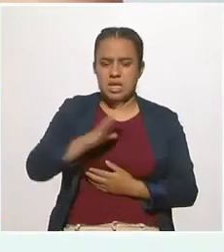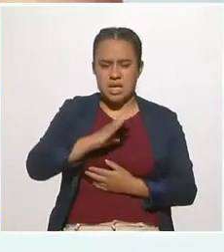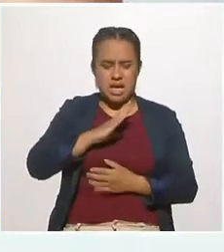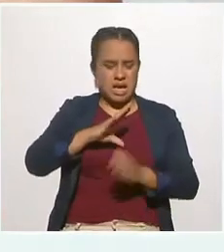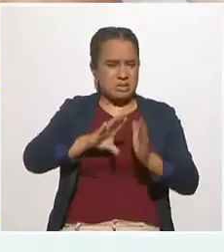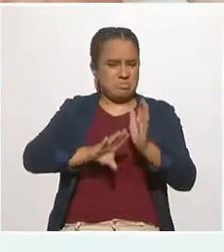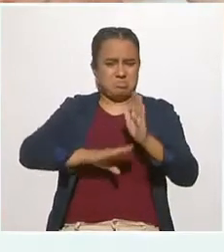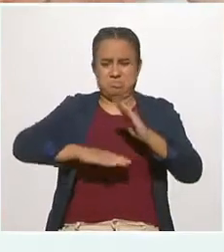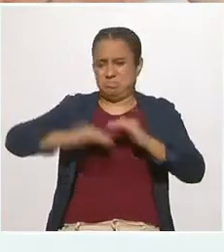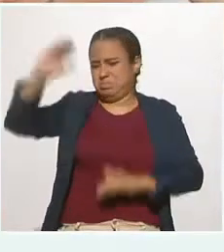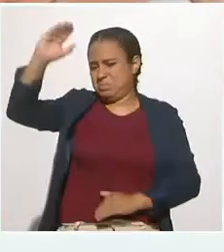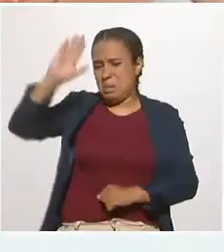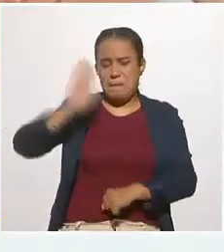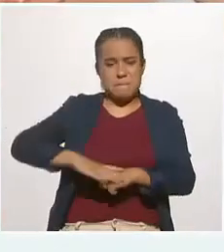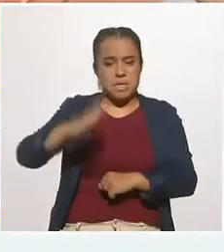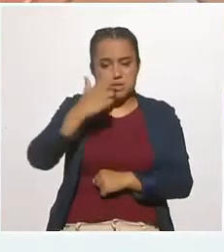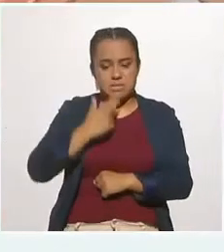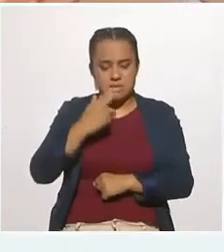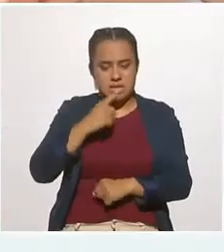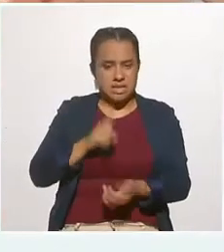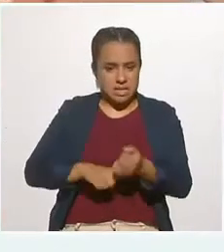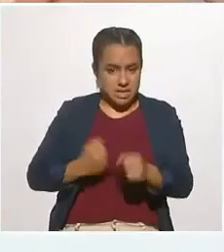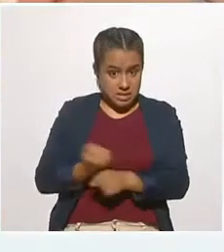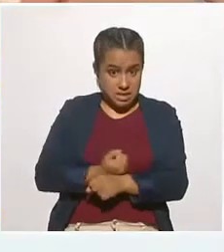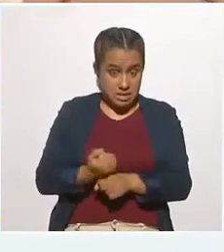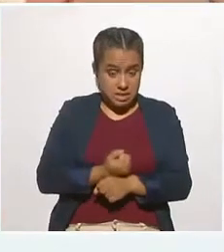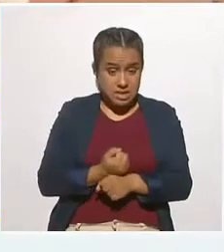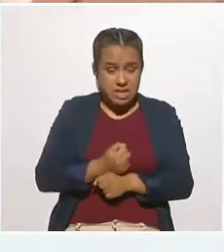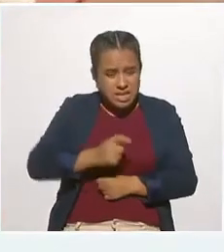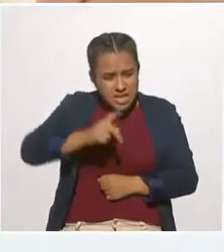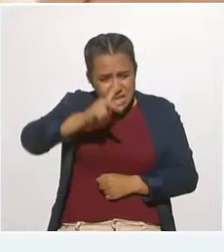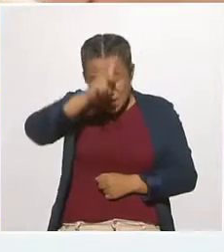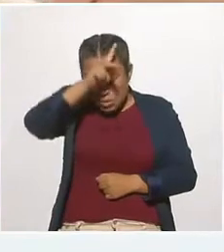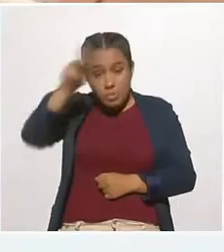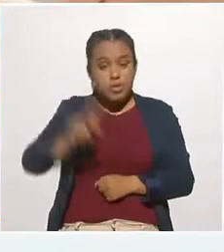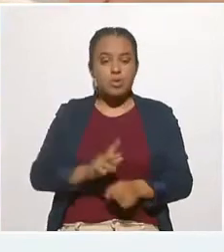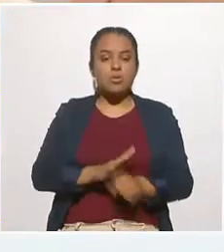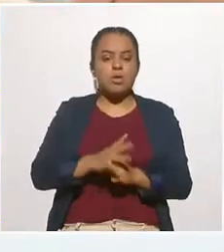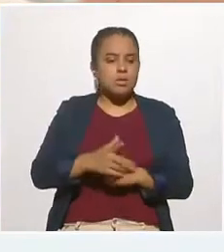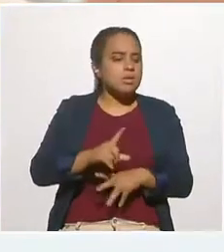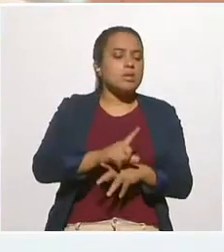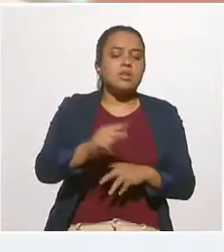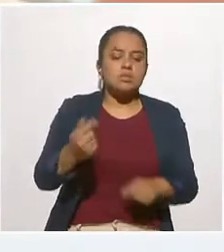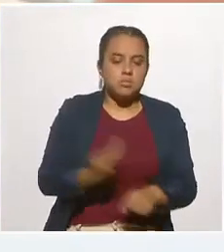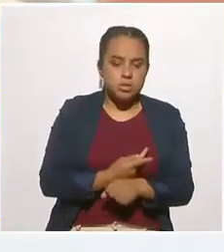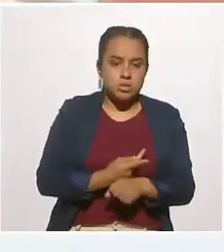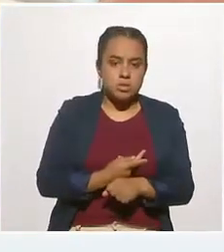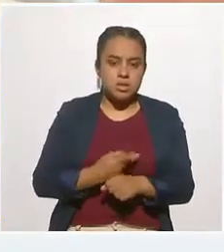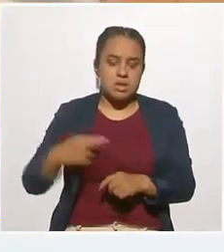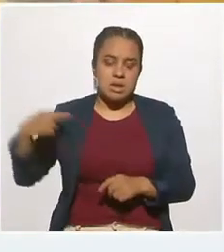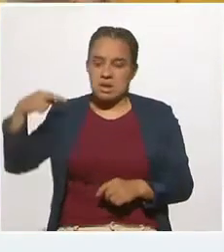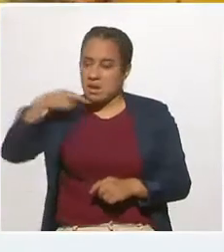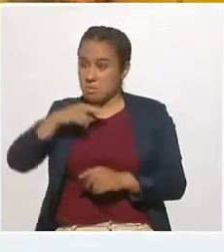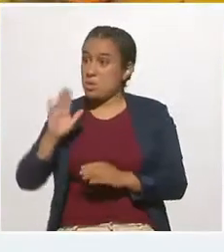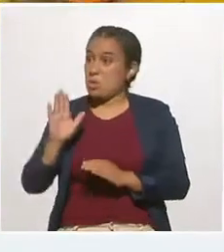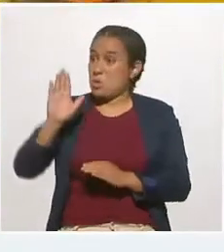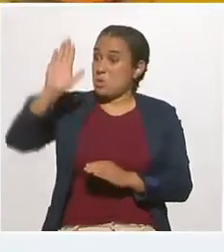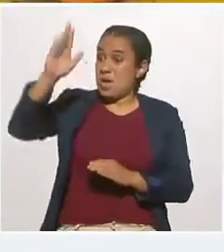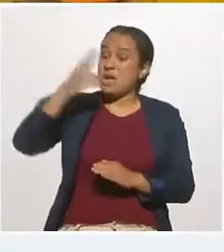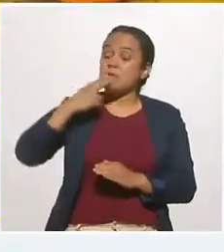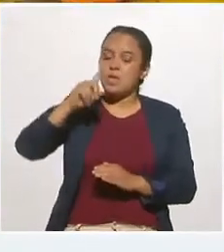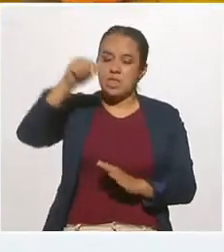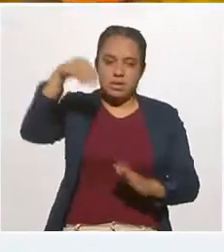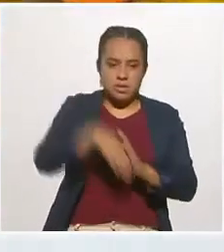o glucosa en la sangre y lo peor de todo es que después que viene un bajón rápido. Entonces paso de un estado de demasiada